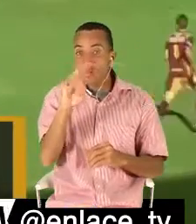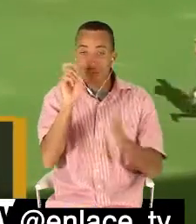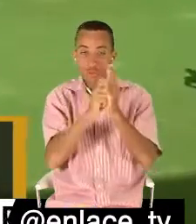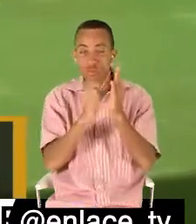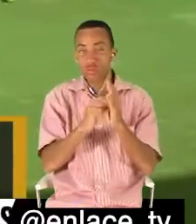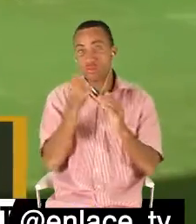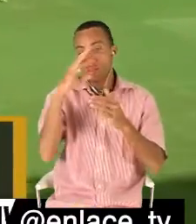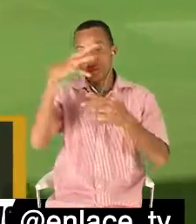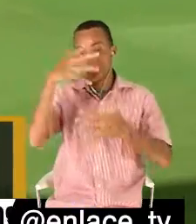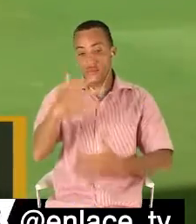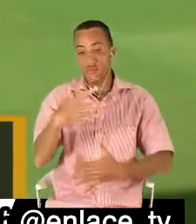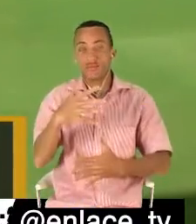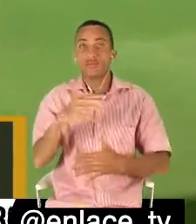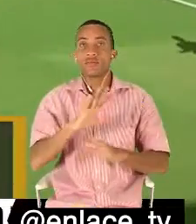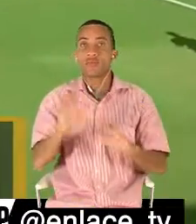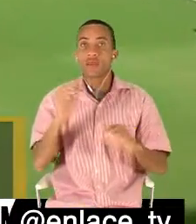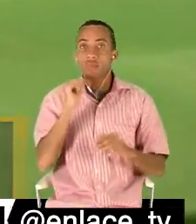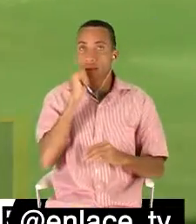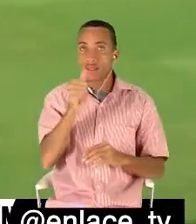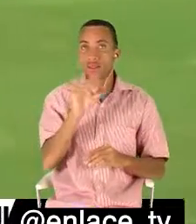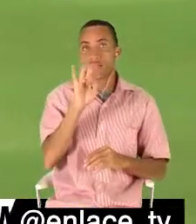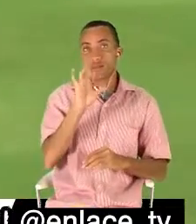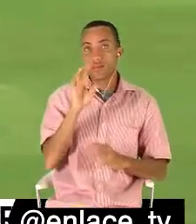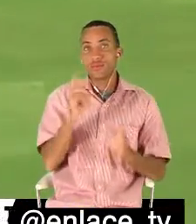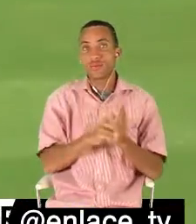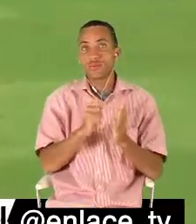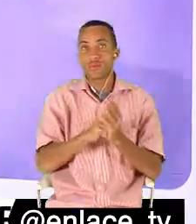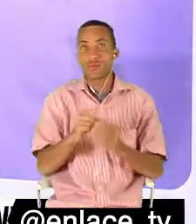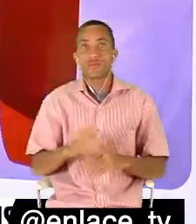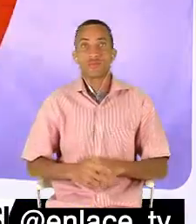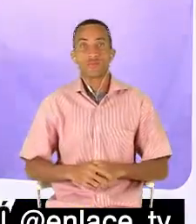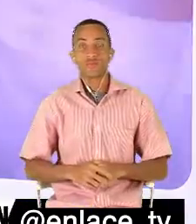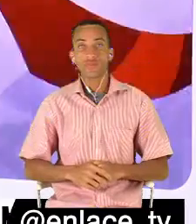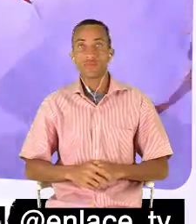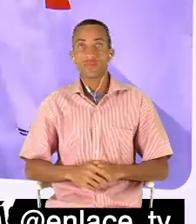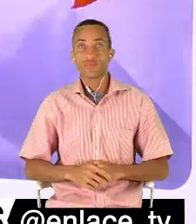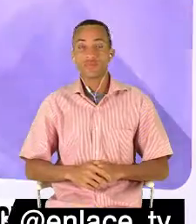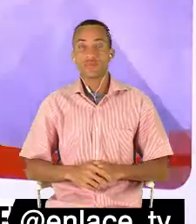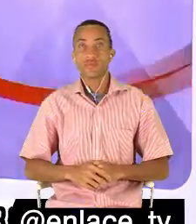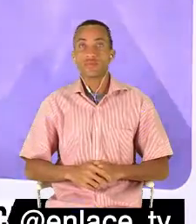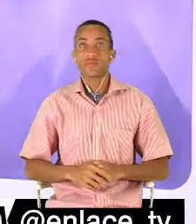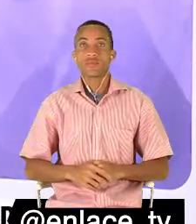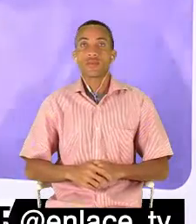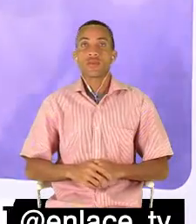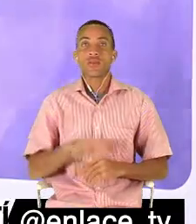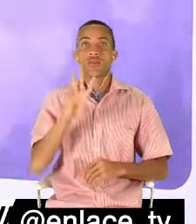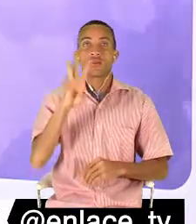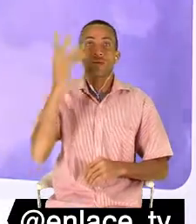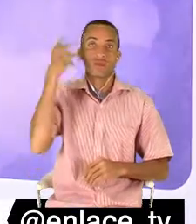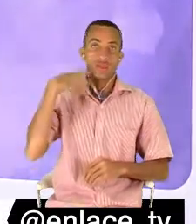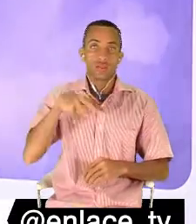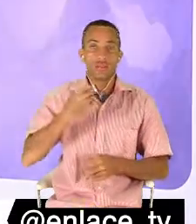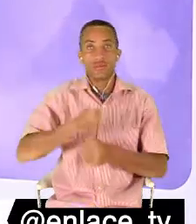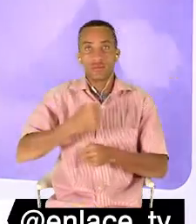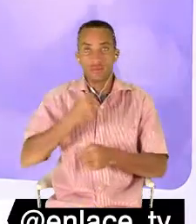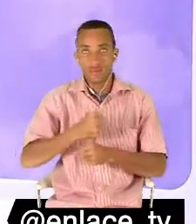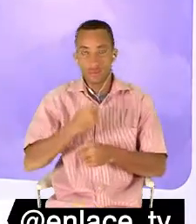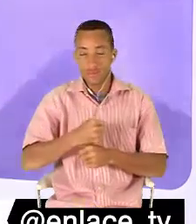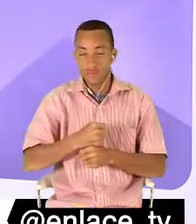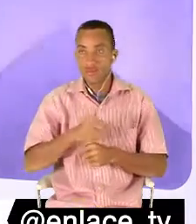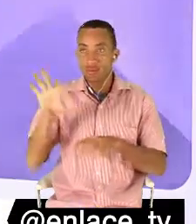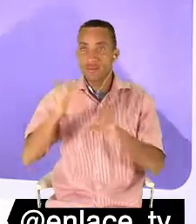de penúltimo su rival de mañana con 15 puntos. Ya son 4 días de trabajo los que cumple la Selección